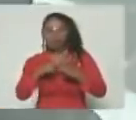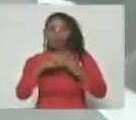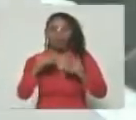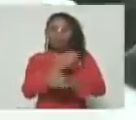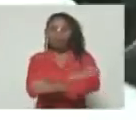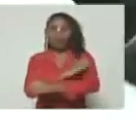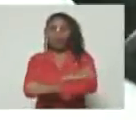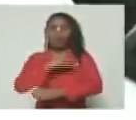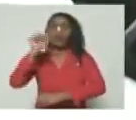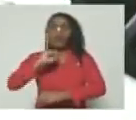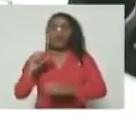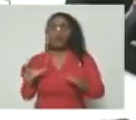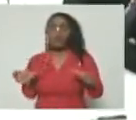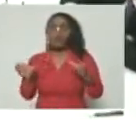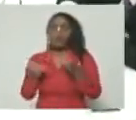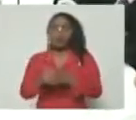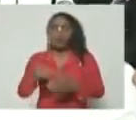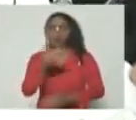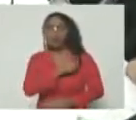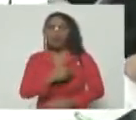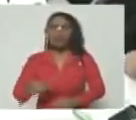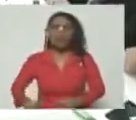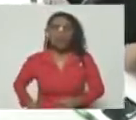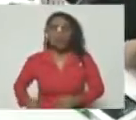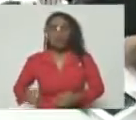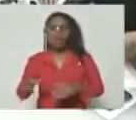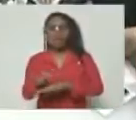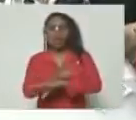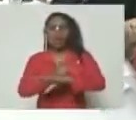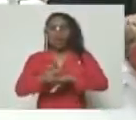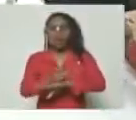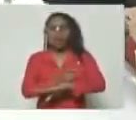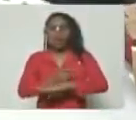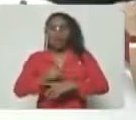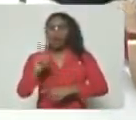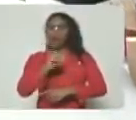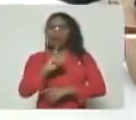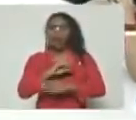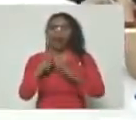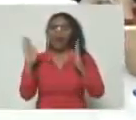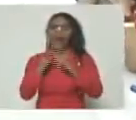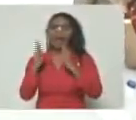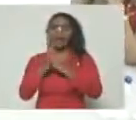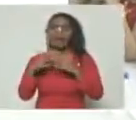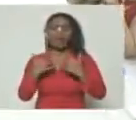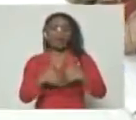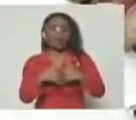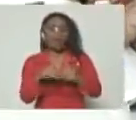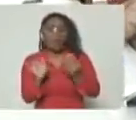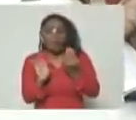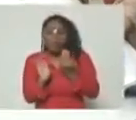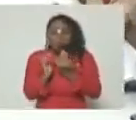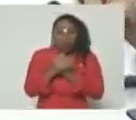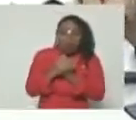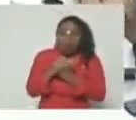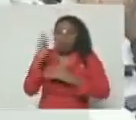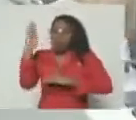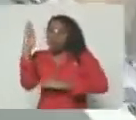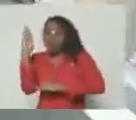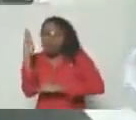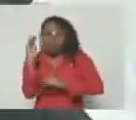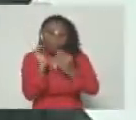sí, nos reunimos con el presidente y nos reunimos con el gobierno, no en casa de empresarios, ni escondidos, ni en catedrales, ni en